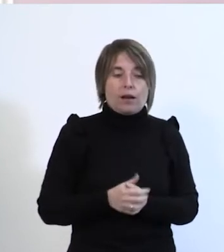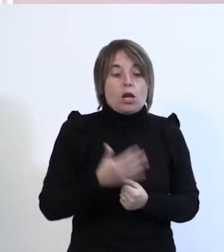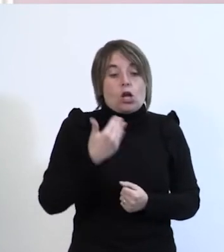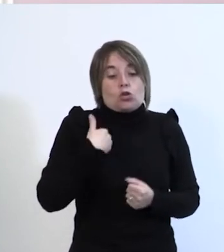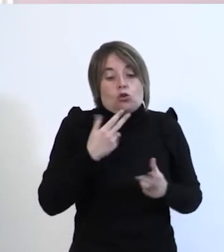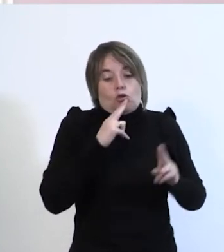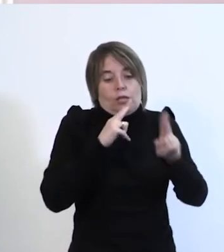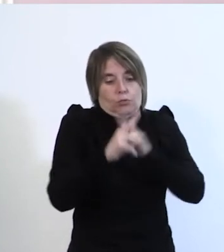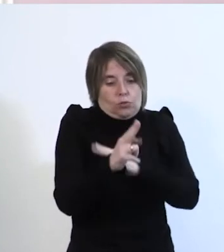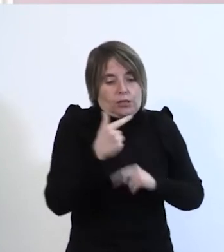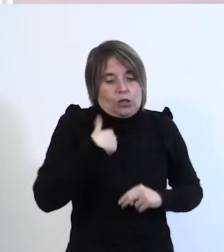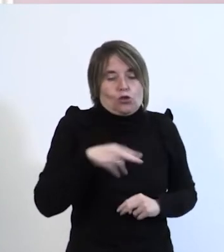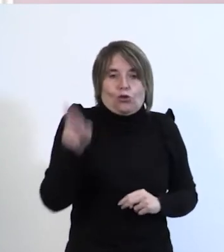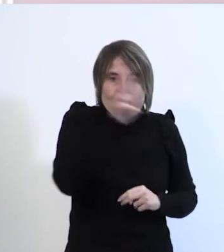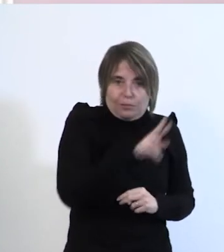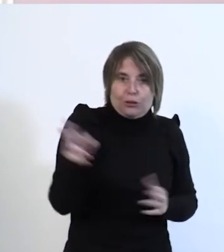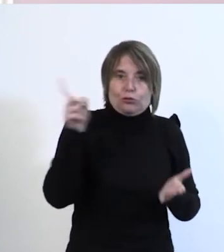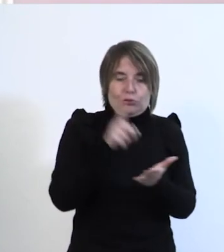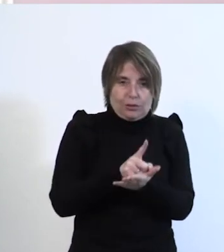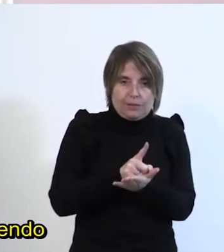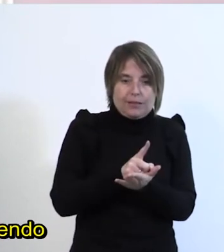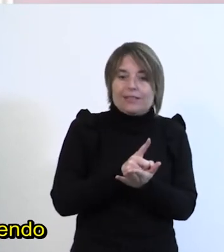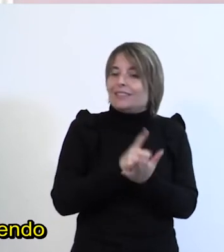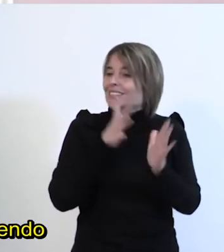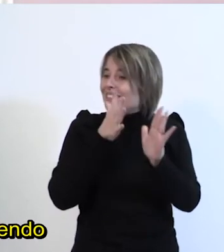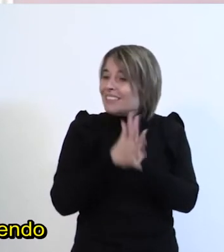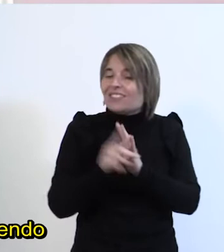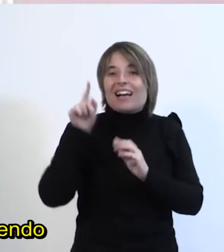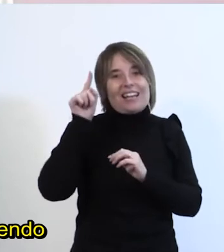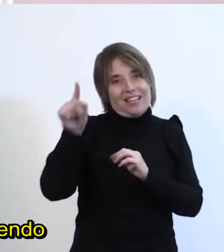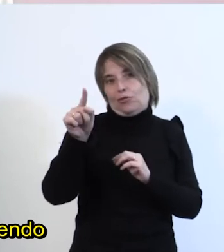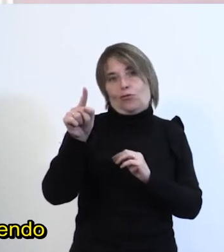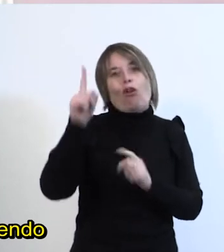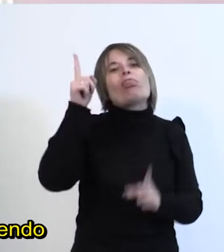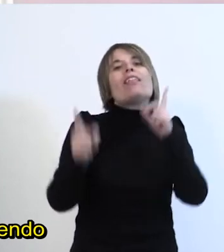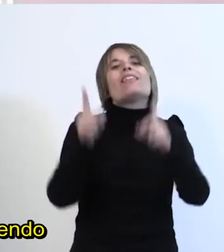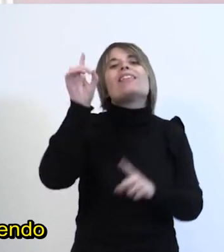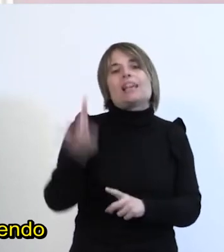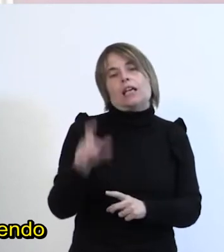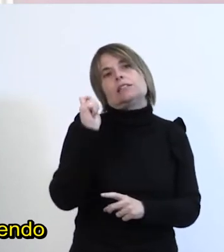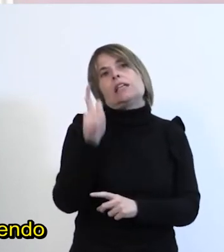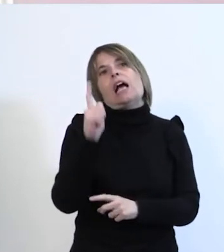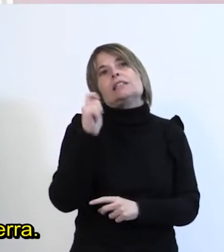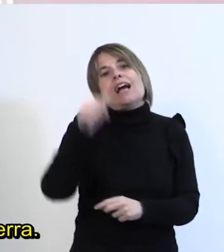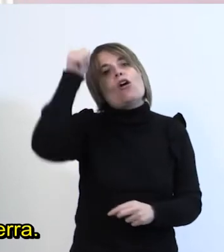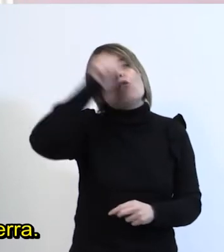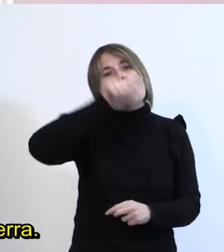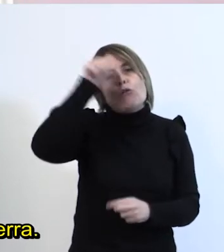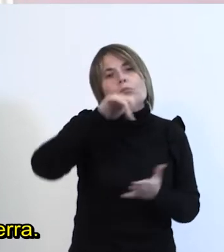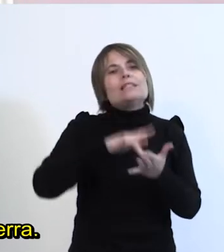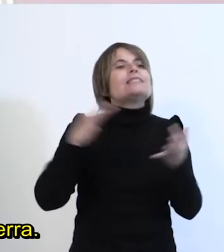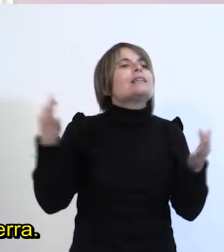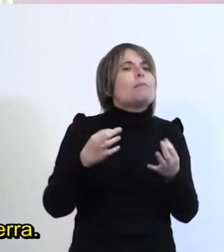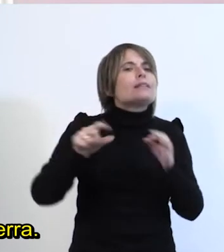Yo, si me permitís decirlo, yo lo que vuelvo a reivindicar, detrás de todo esto probablemente haya hombres decidiendo qué